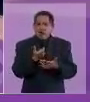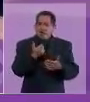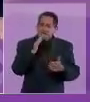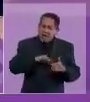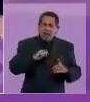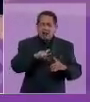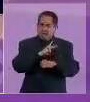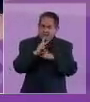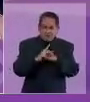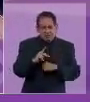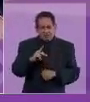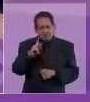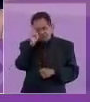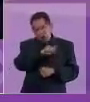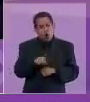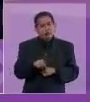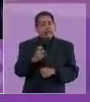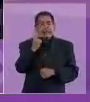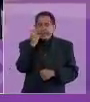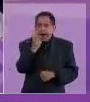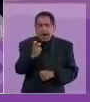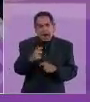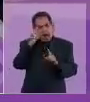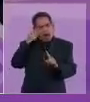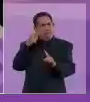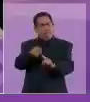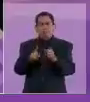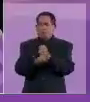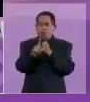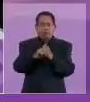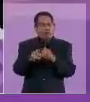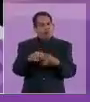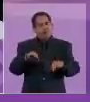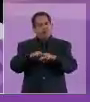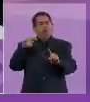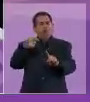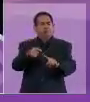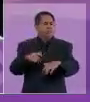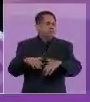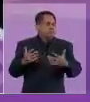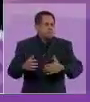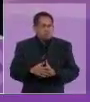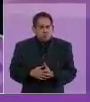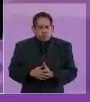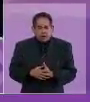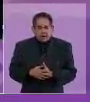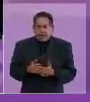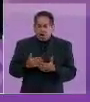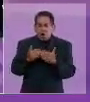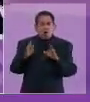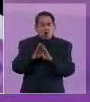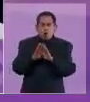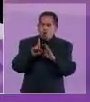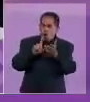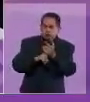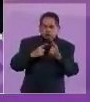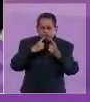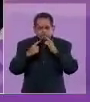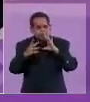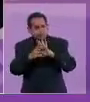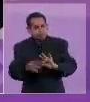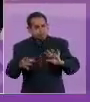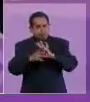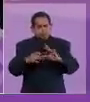país. Ese es el principal problema. Ahora, ¿cómo llevar a cabo acciones